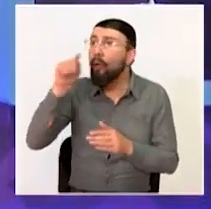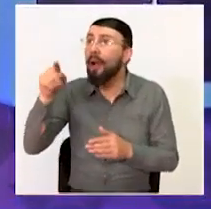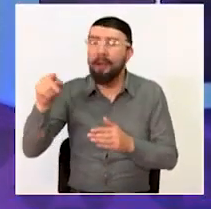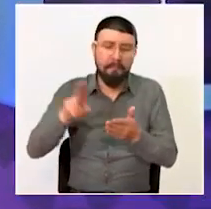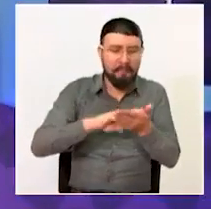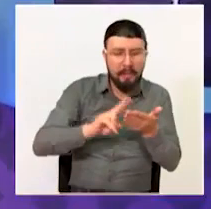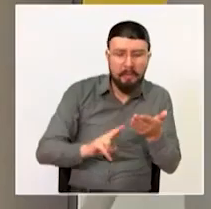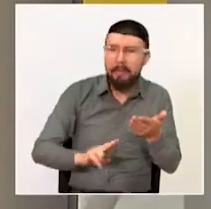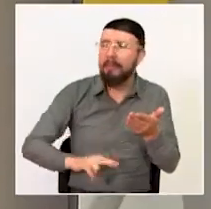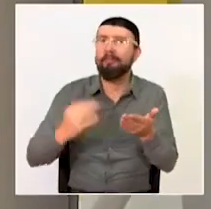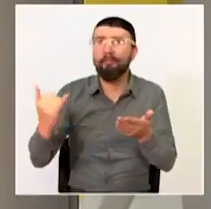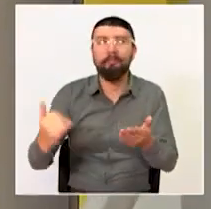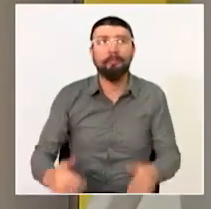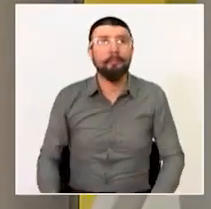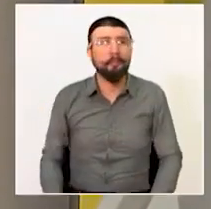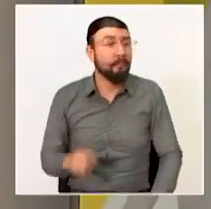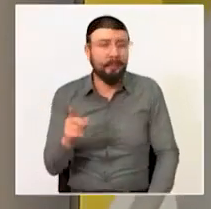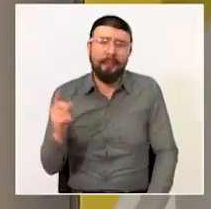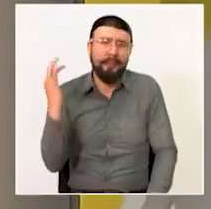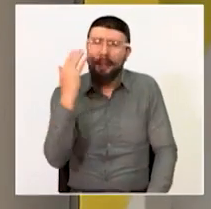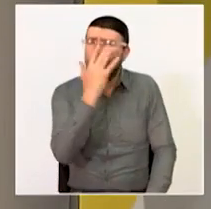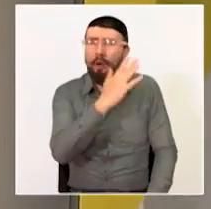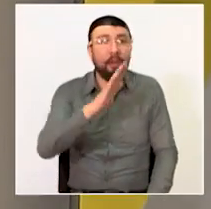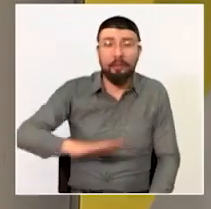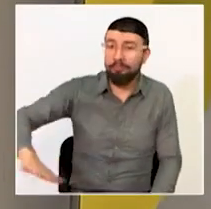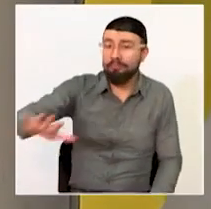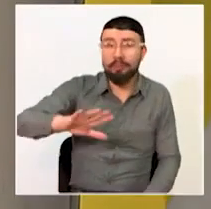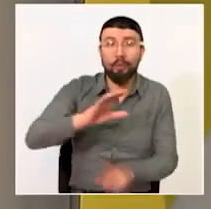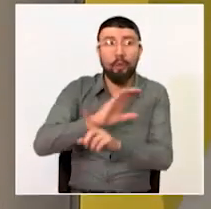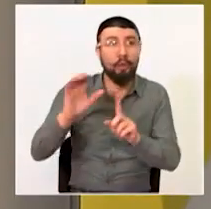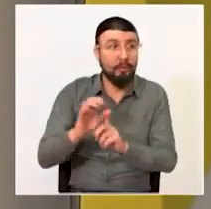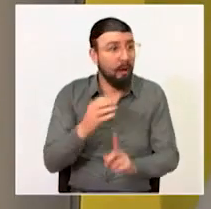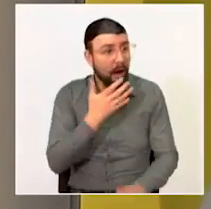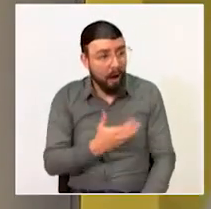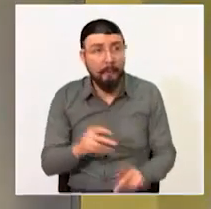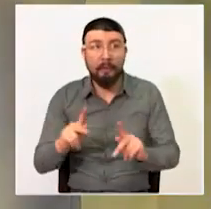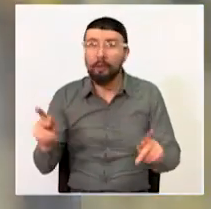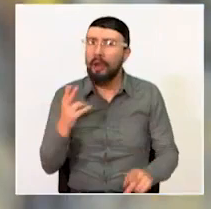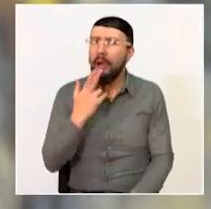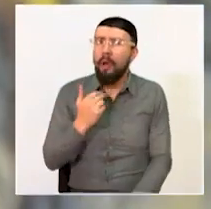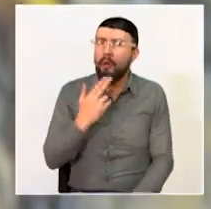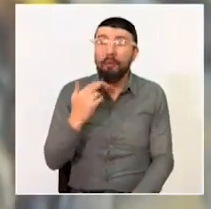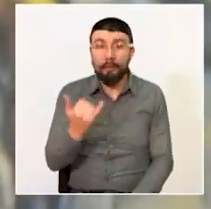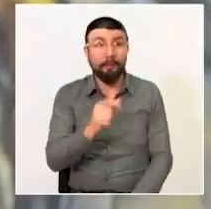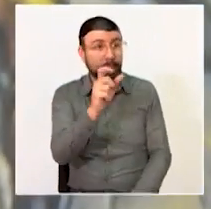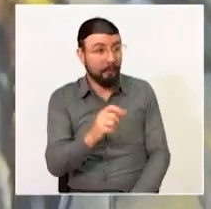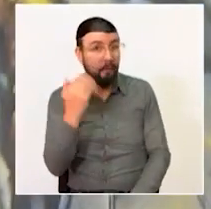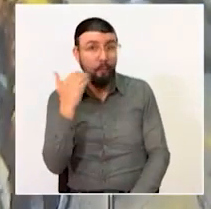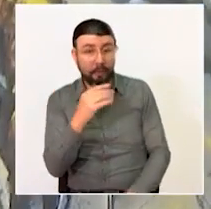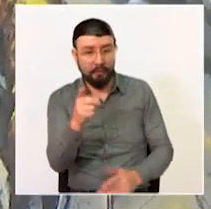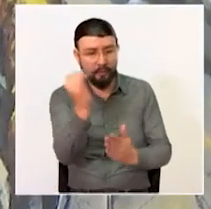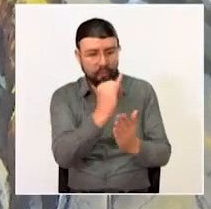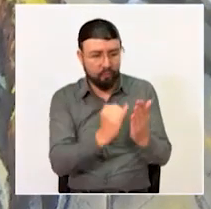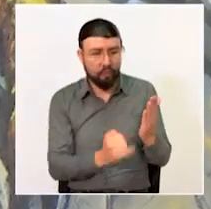región. Enamorada de los paisajes colombianos, asombrada por su gente y su amabilidad, la ilustradora eslovena Lidia